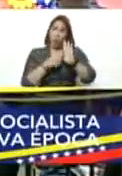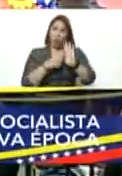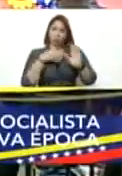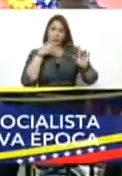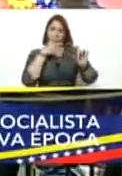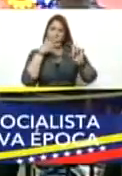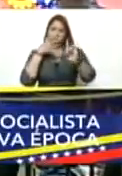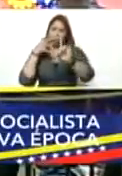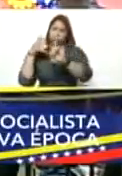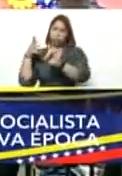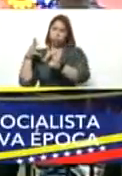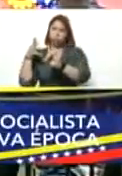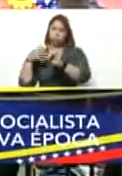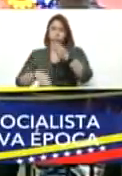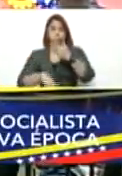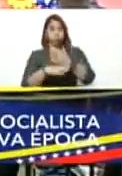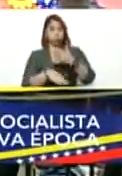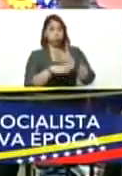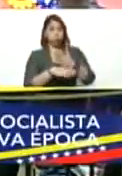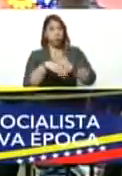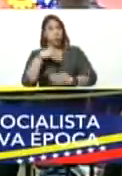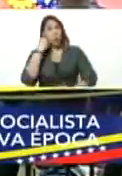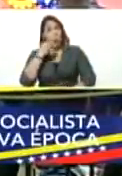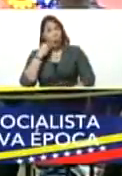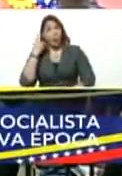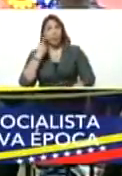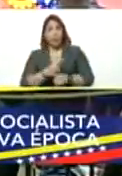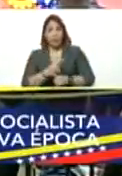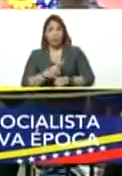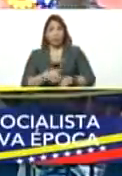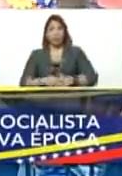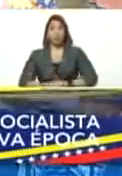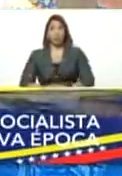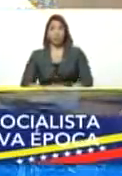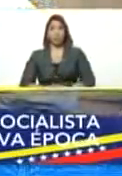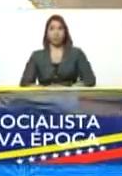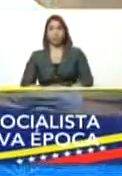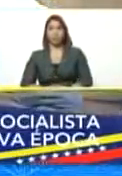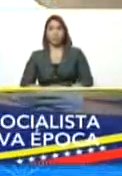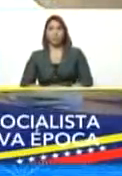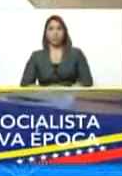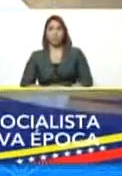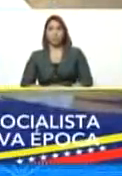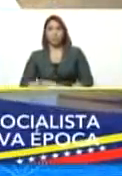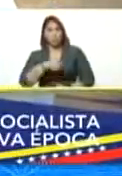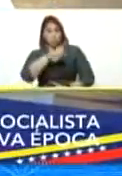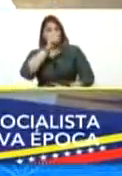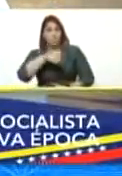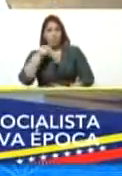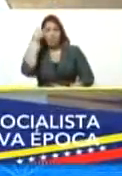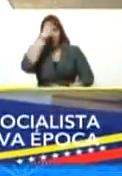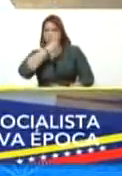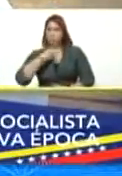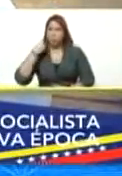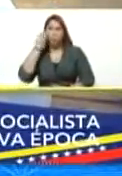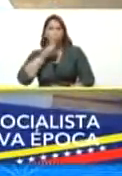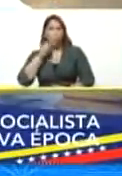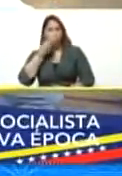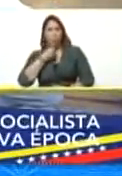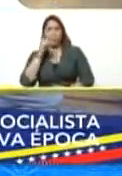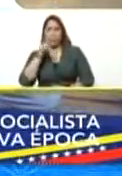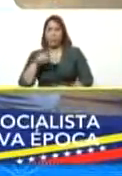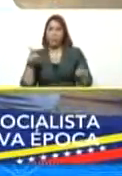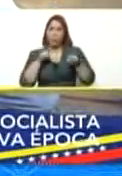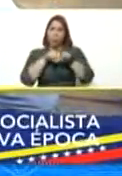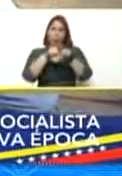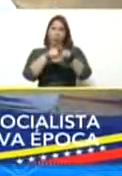formación. Todavía esa generación joven tiene, José Gregorio, tú también tienes cara de ser de esa generación.